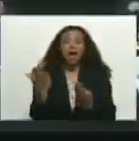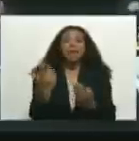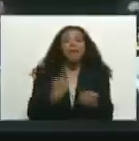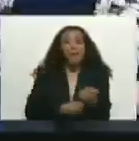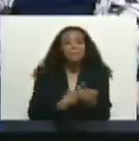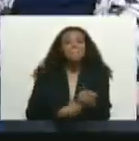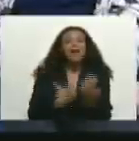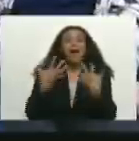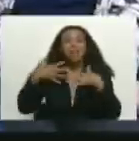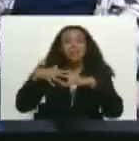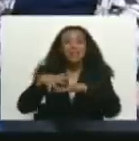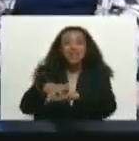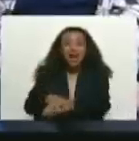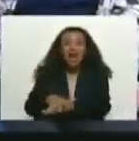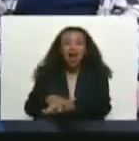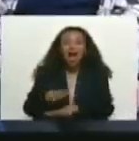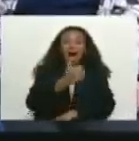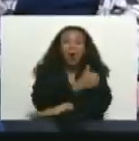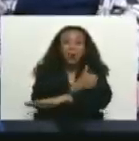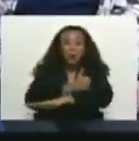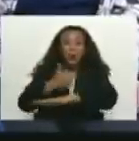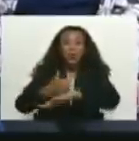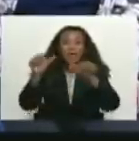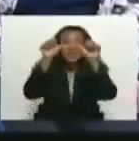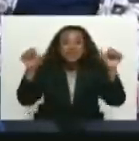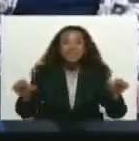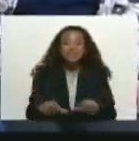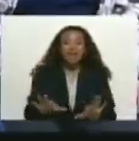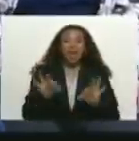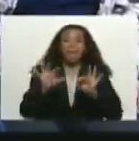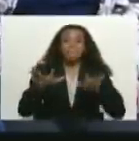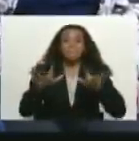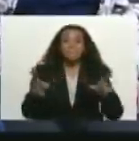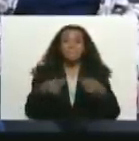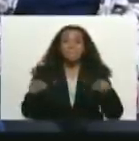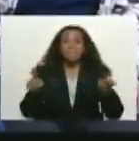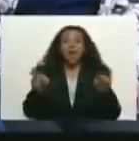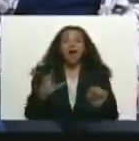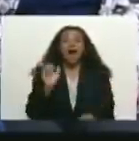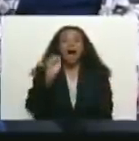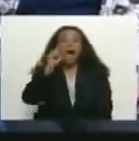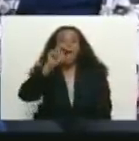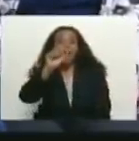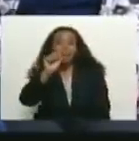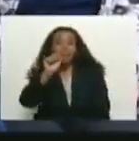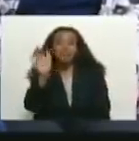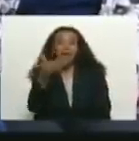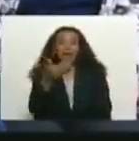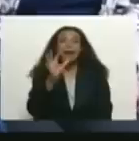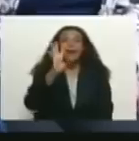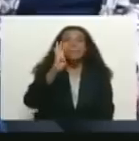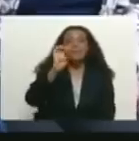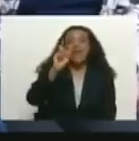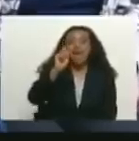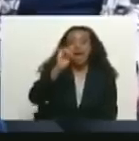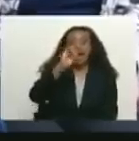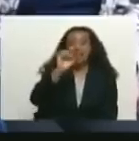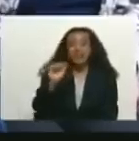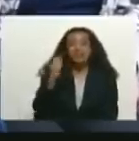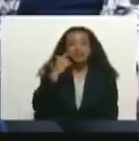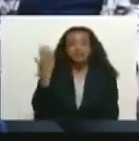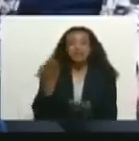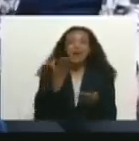Abreu, integrantes de la Junta Directiva del Sistema de Orquesta, Ana Cecilia Abreu y Beatriz Abreu.